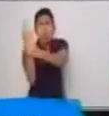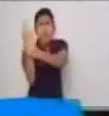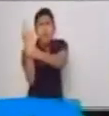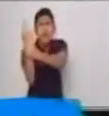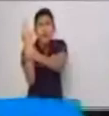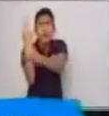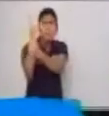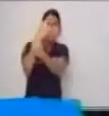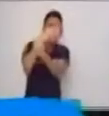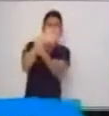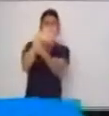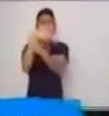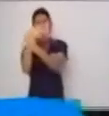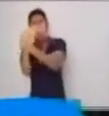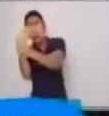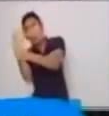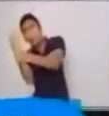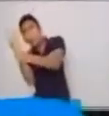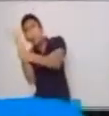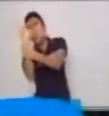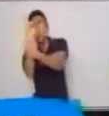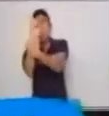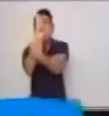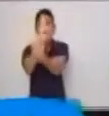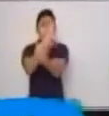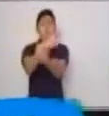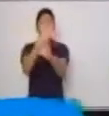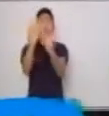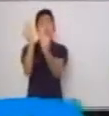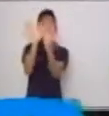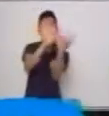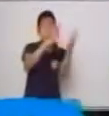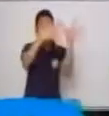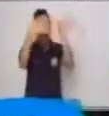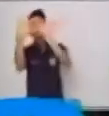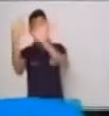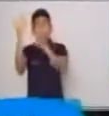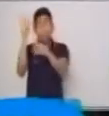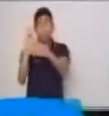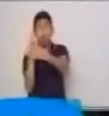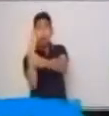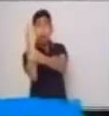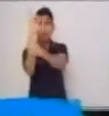que se movía de un lado para el otro porque el aire la azotaba,